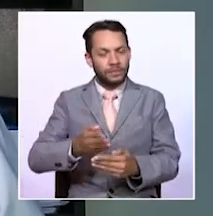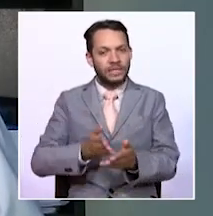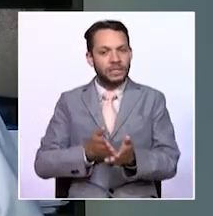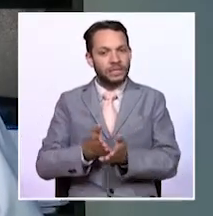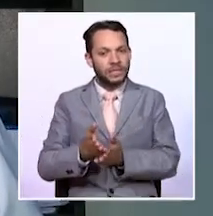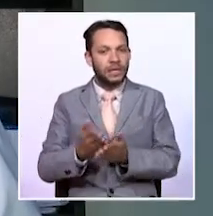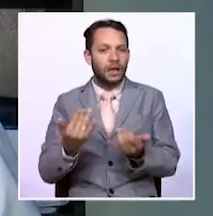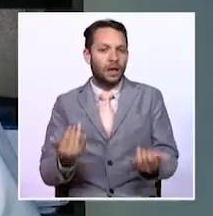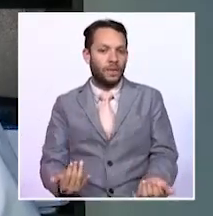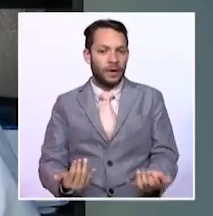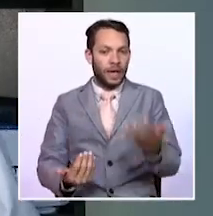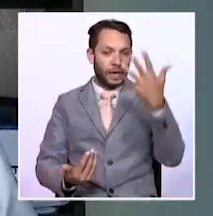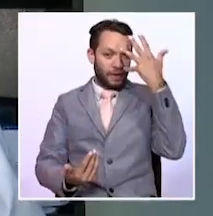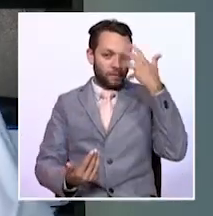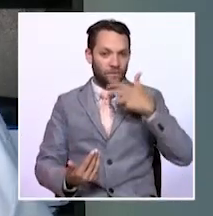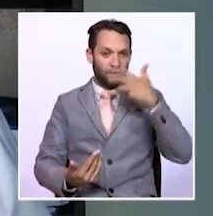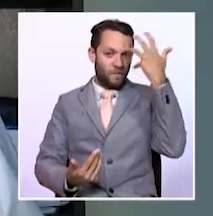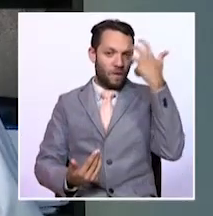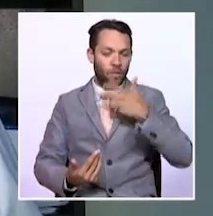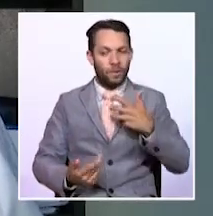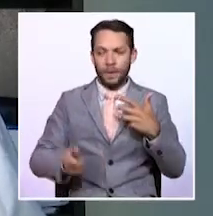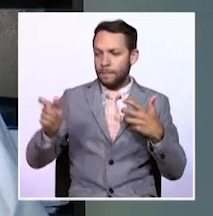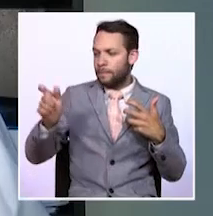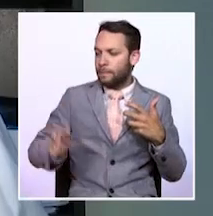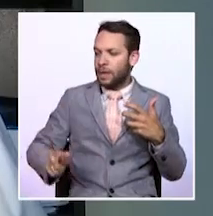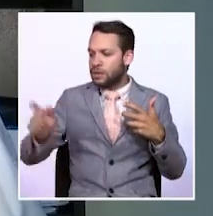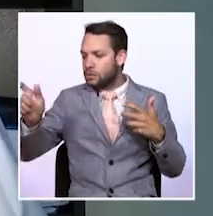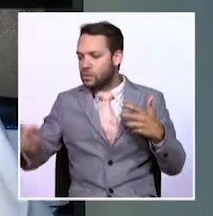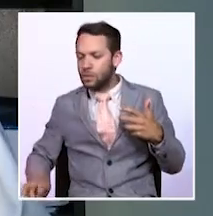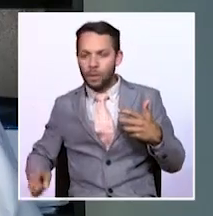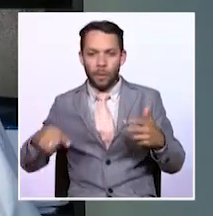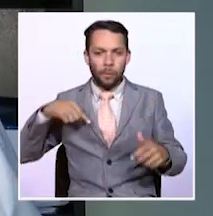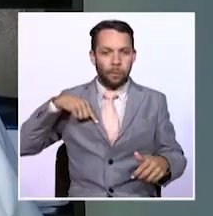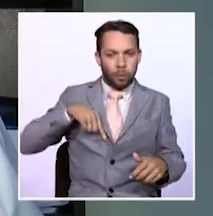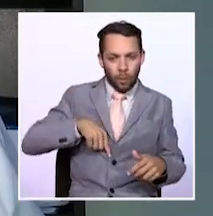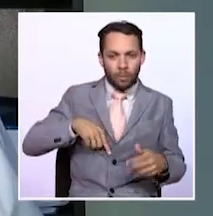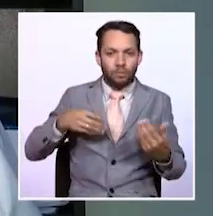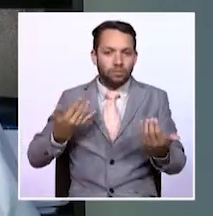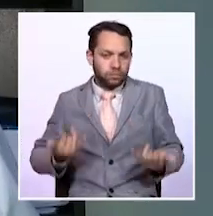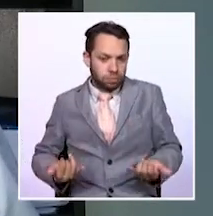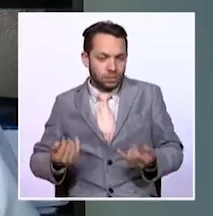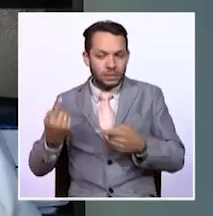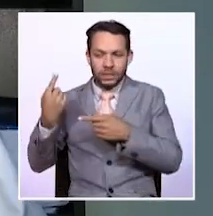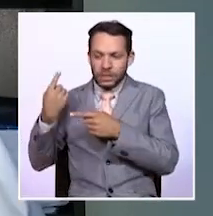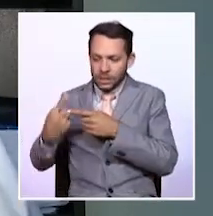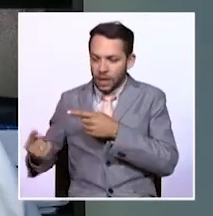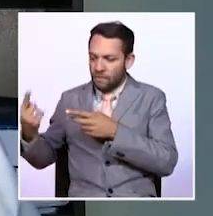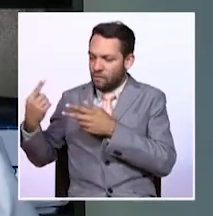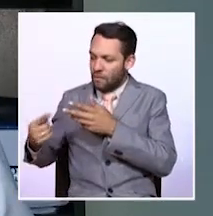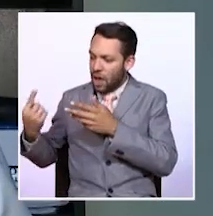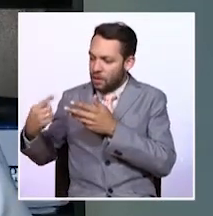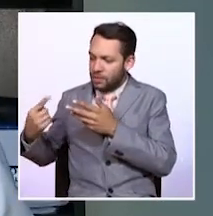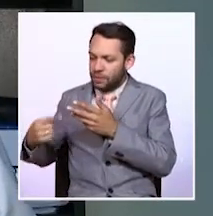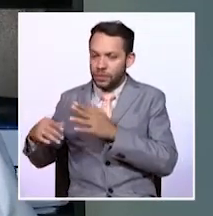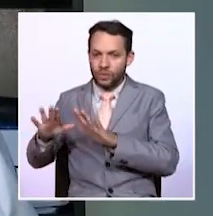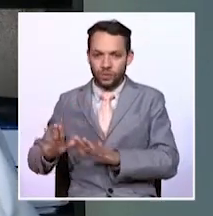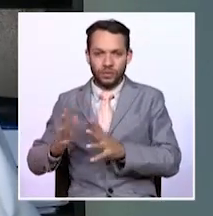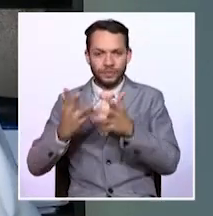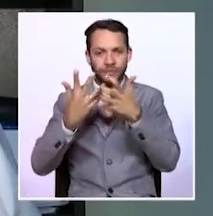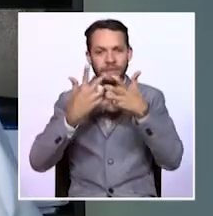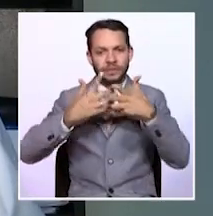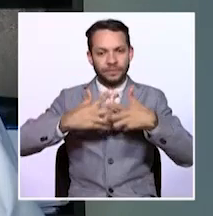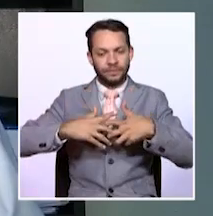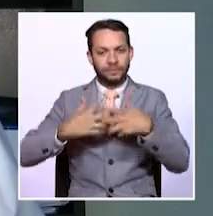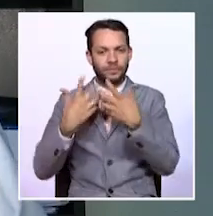evaluar las razones por las cuales tiene esa condición, que son muchas. Pueden haber de base razones metabólicas, pueden haber